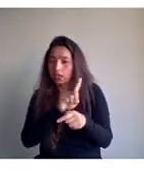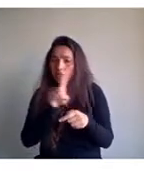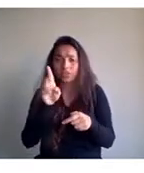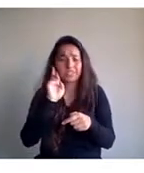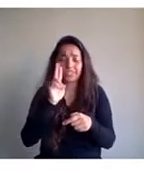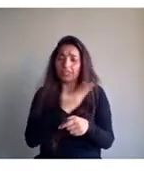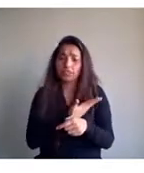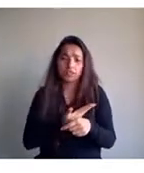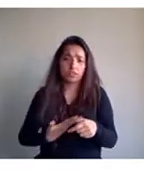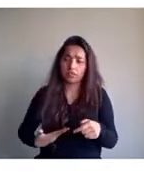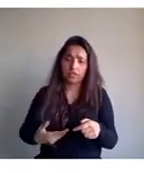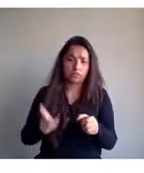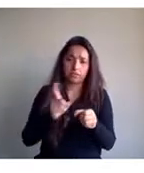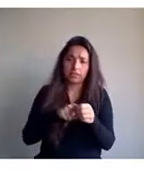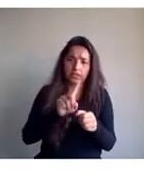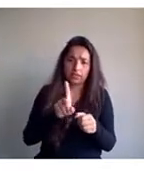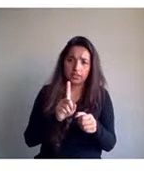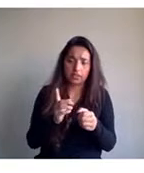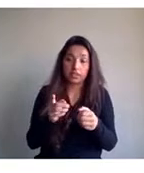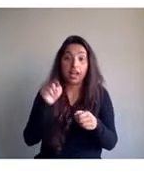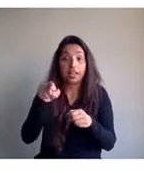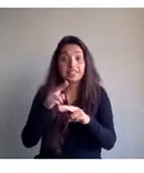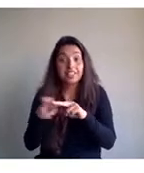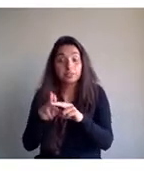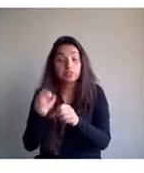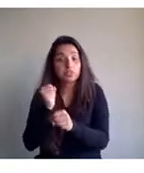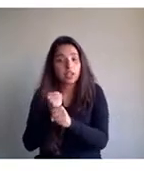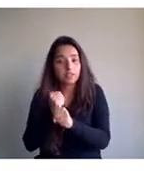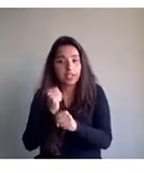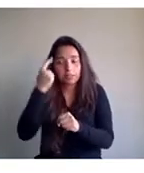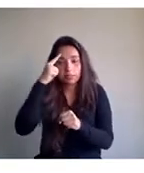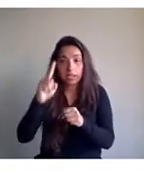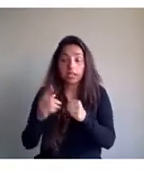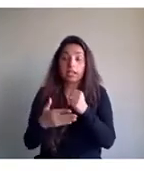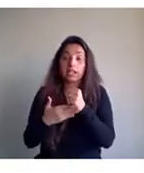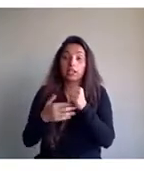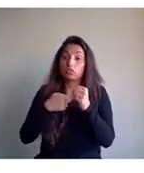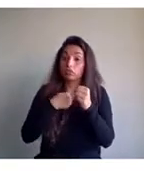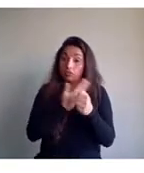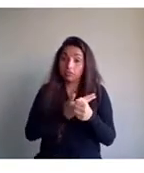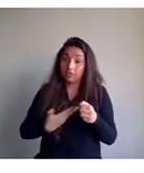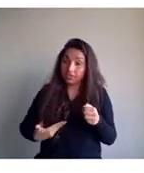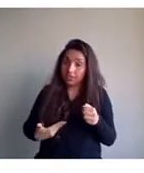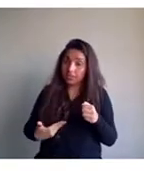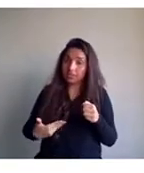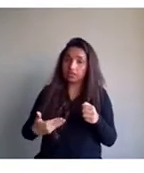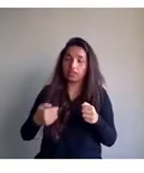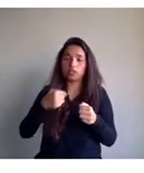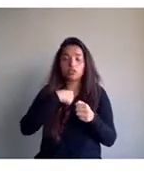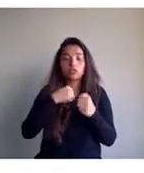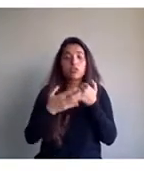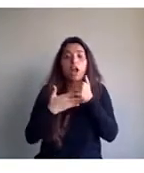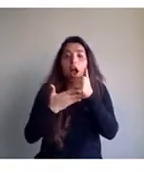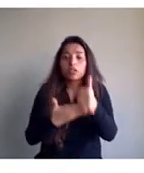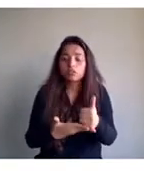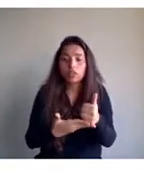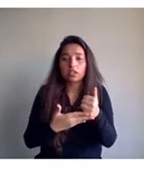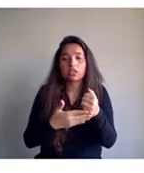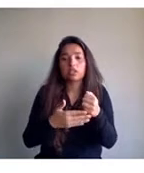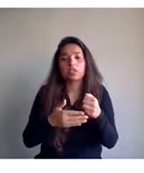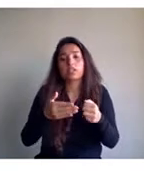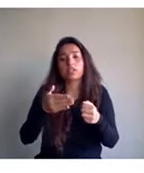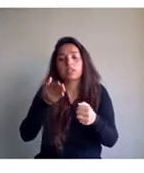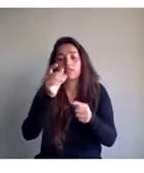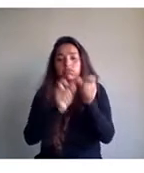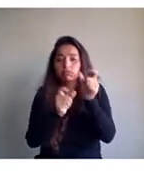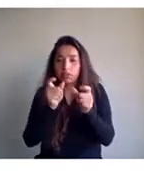esta institución en los tres años y diez meses que yo llevo al frente es tratar que hacer áreas de institución a la ciudadanía y defender